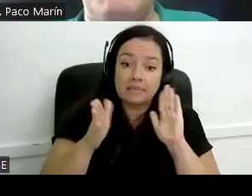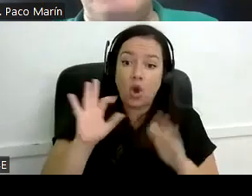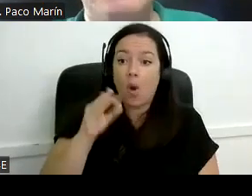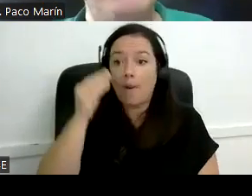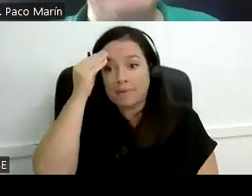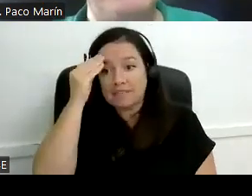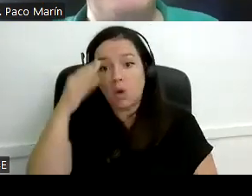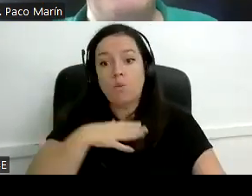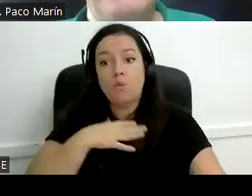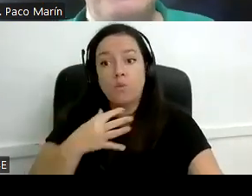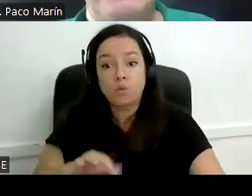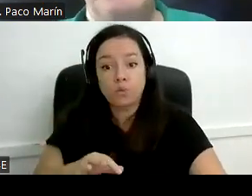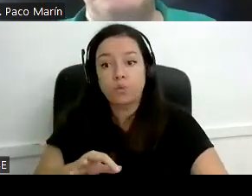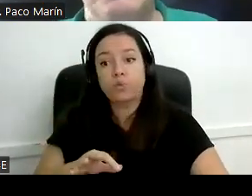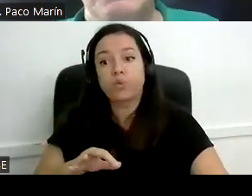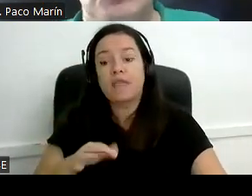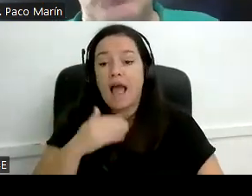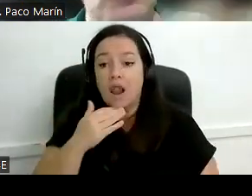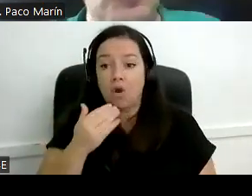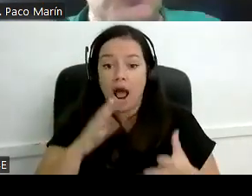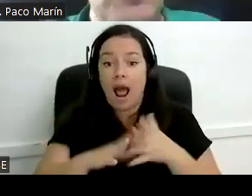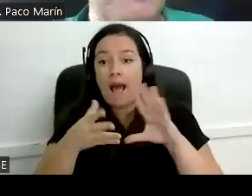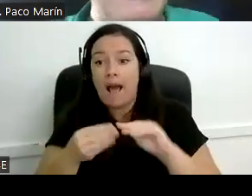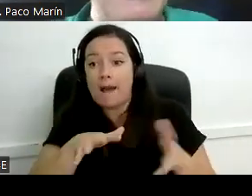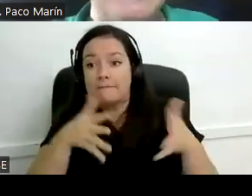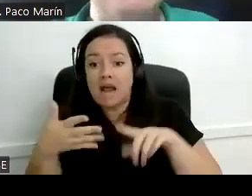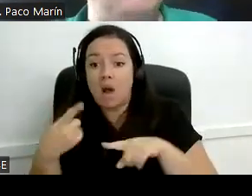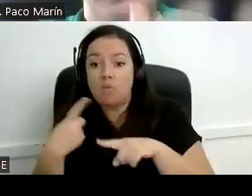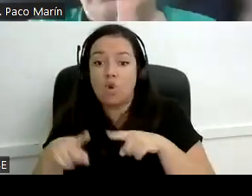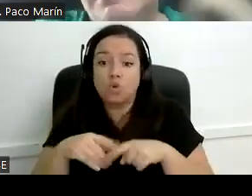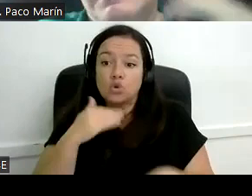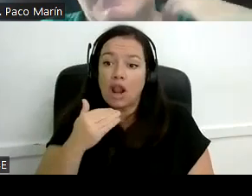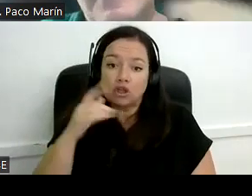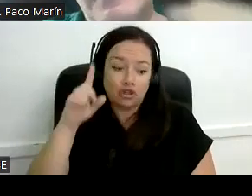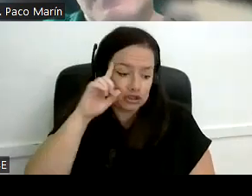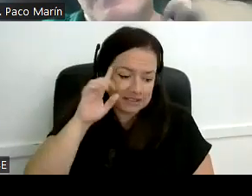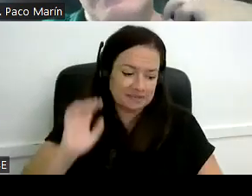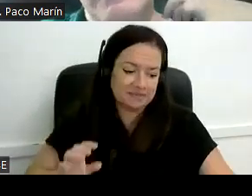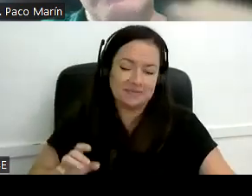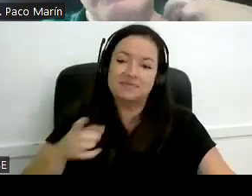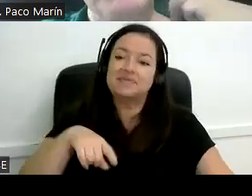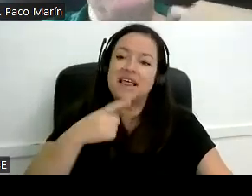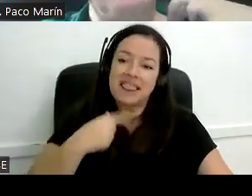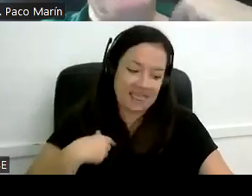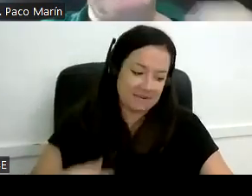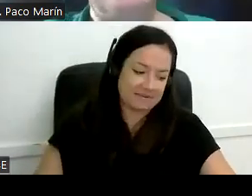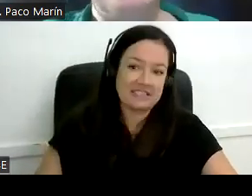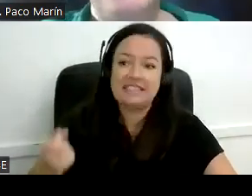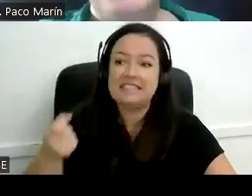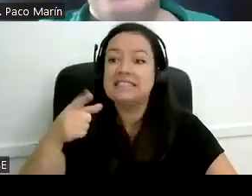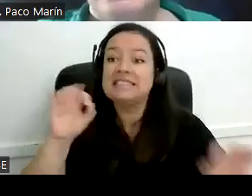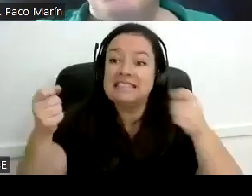podemos aplicar los productos de alguna otra manera, no sé. Tenéis el chat abierto por si